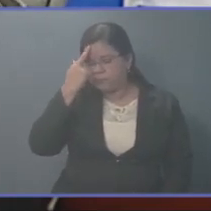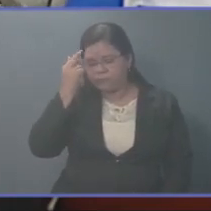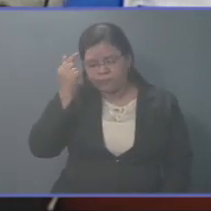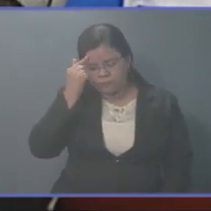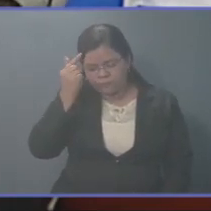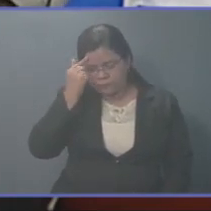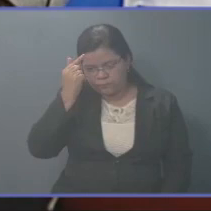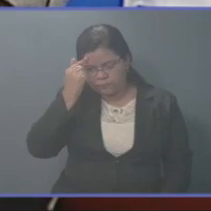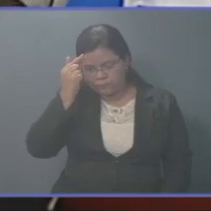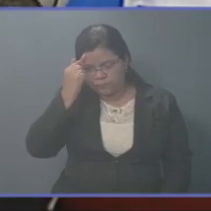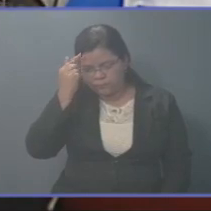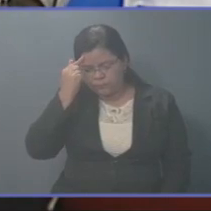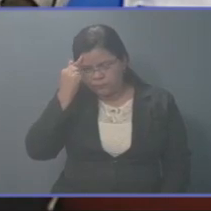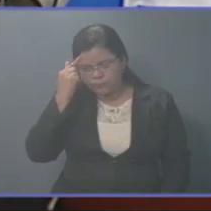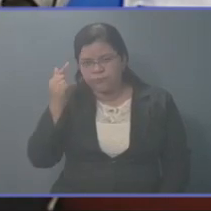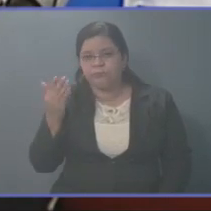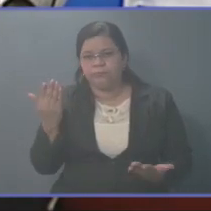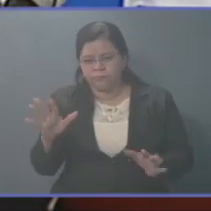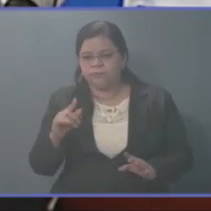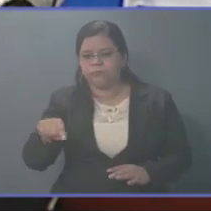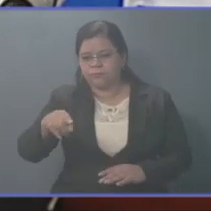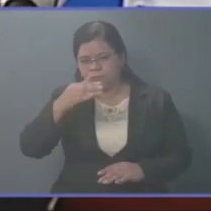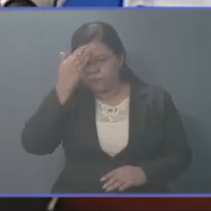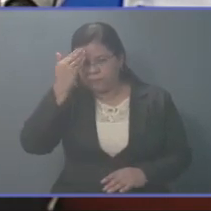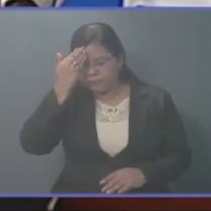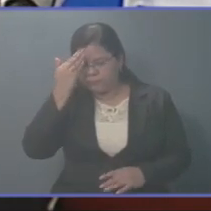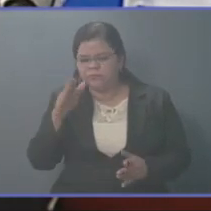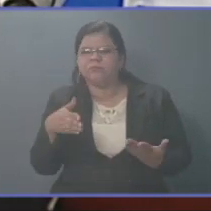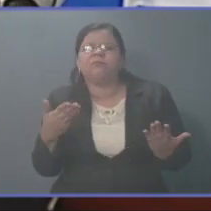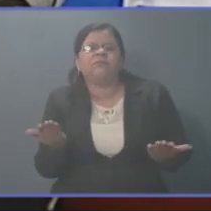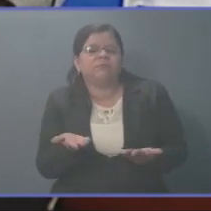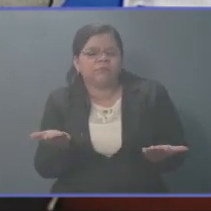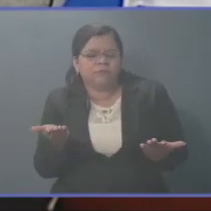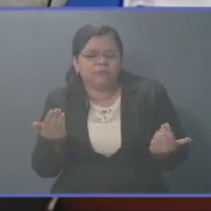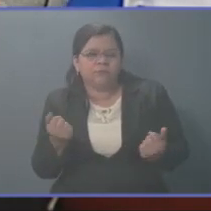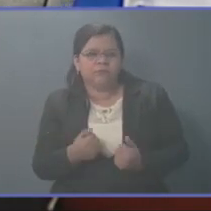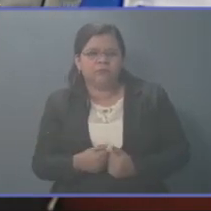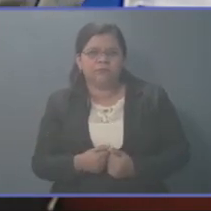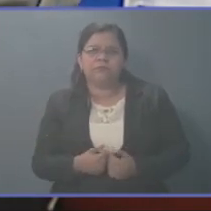piensen, analicen y ustedes sabrán lo que están haciendo con la